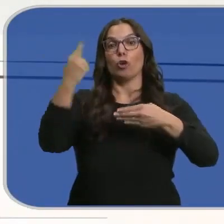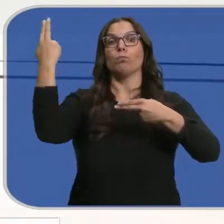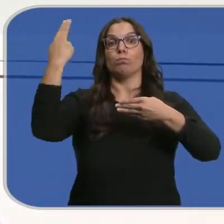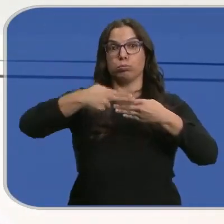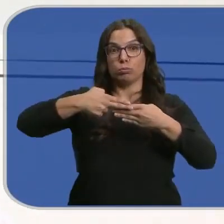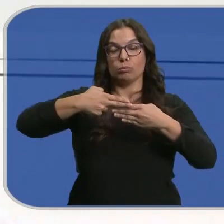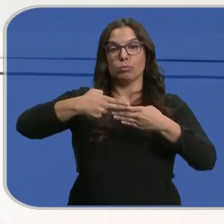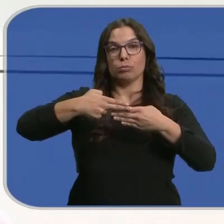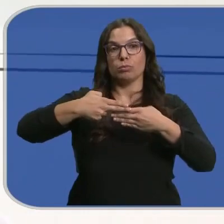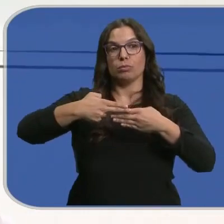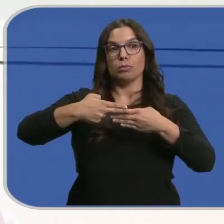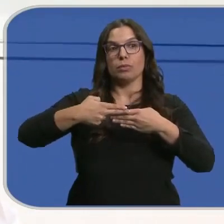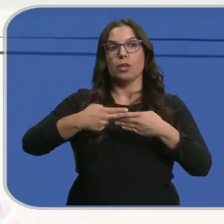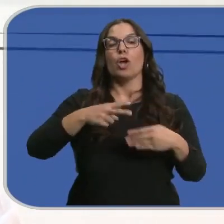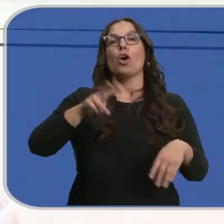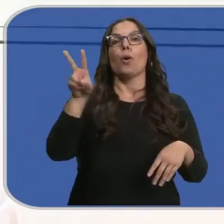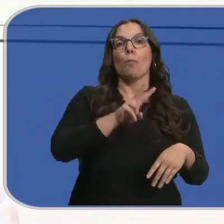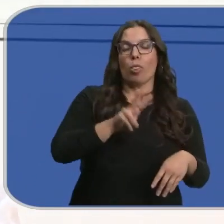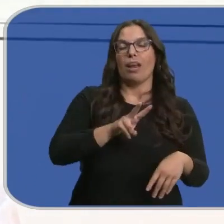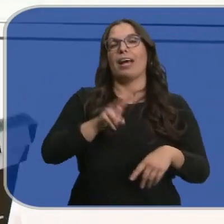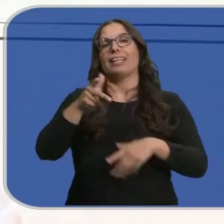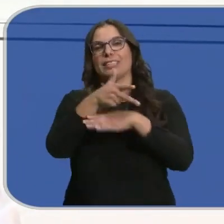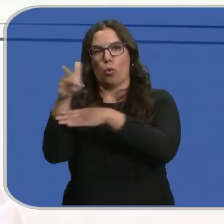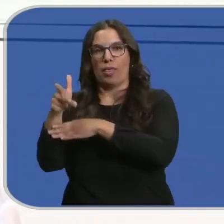claqueta... ...y diremos Pucela esa rueda.